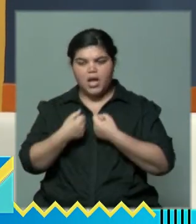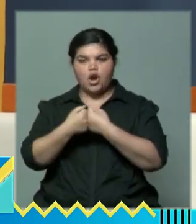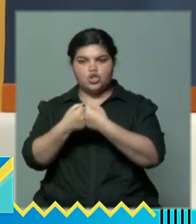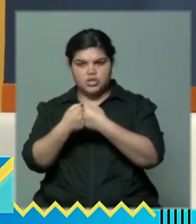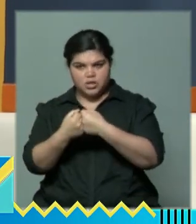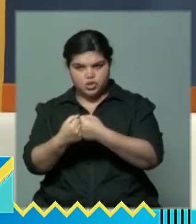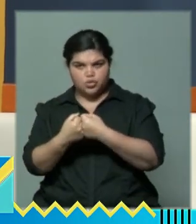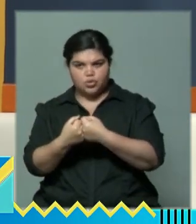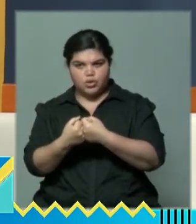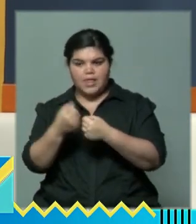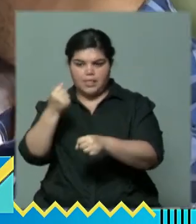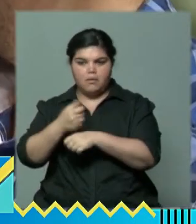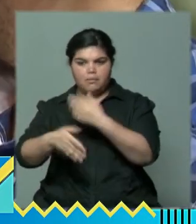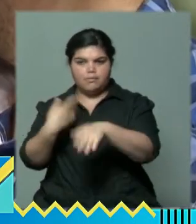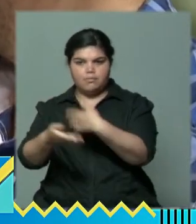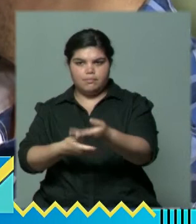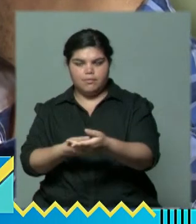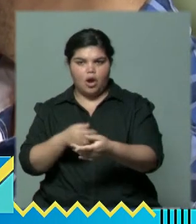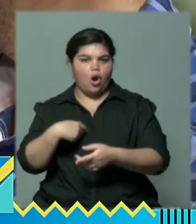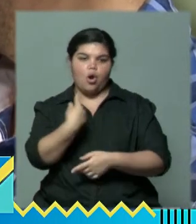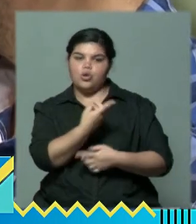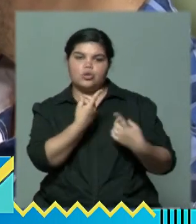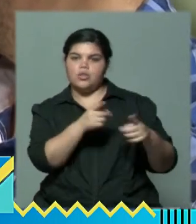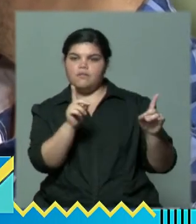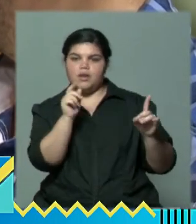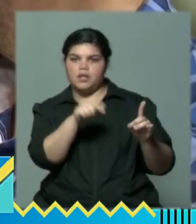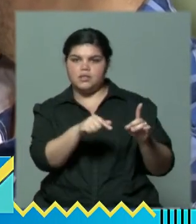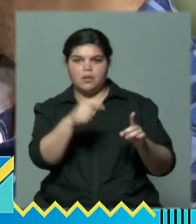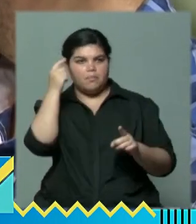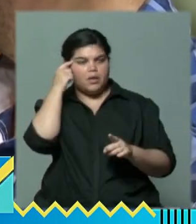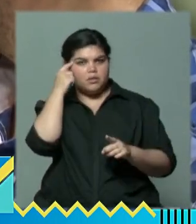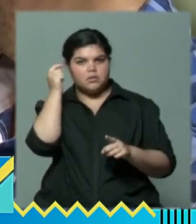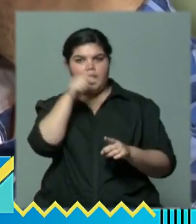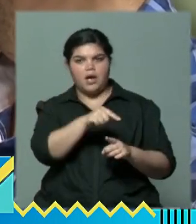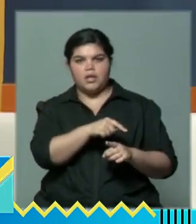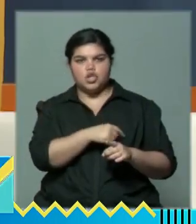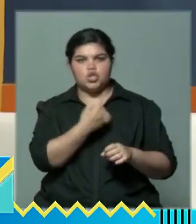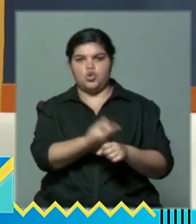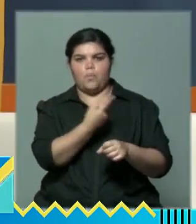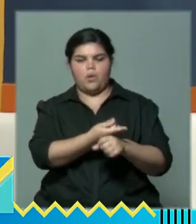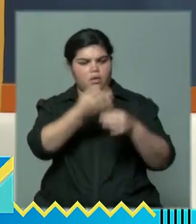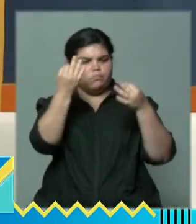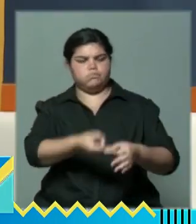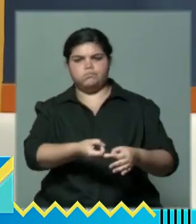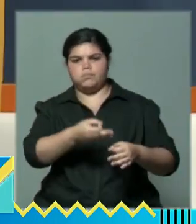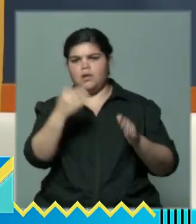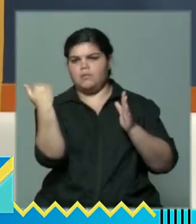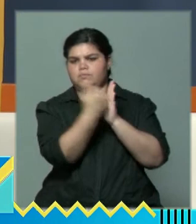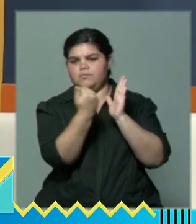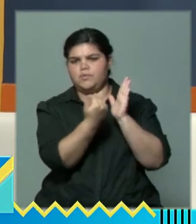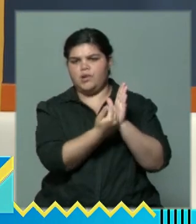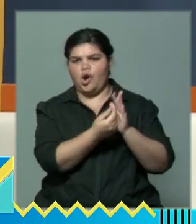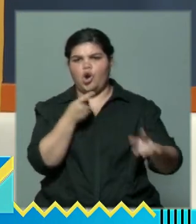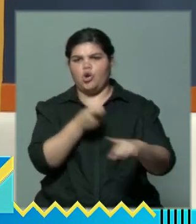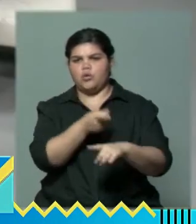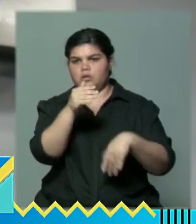hay otros que entienden que no, que hay posiciones que son terminantes, en las cuales no se puede hacer ni una coma, y terminan votando en contra o absteniéndose,